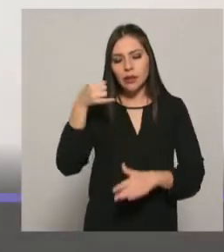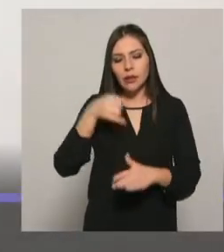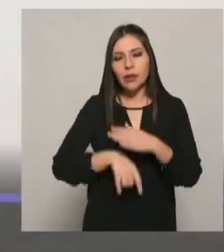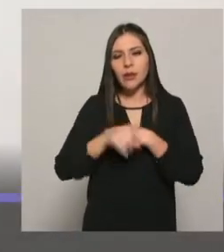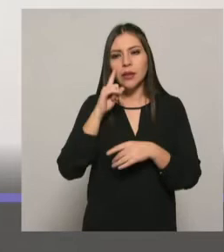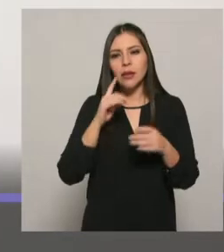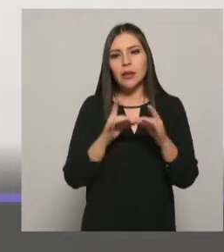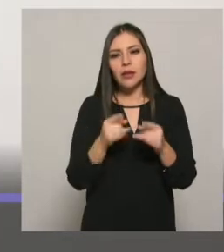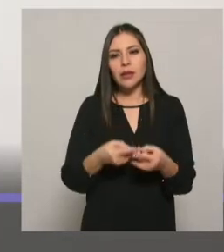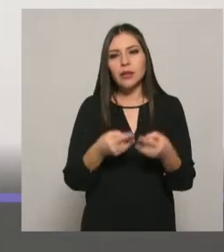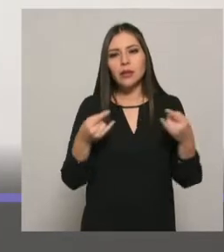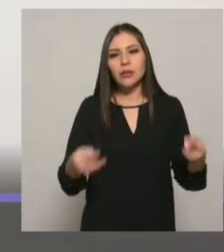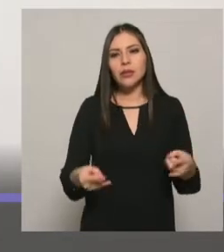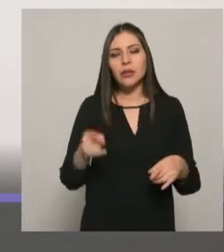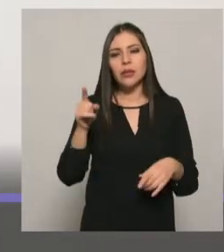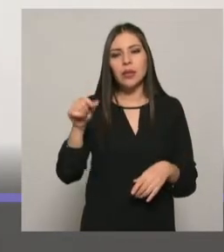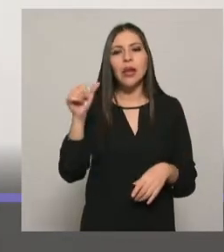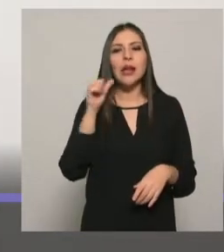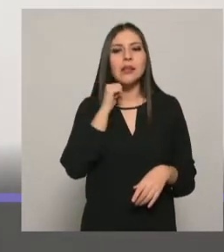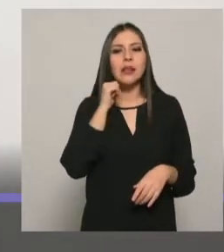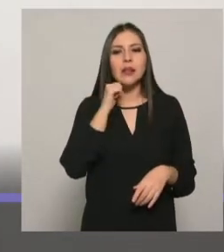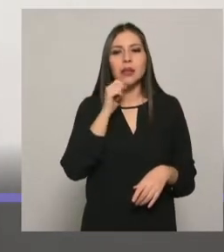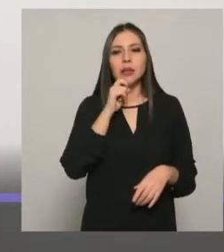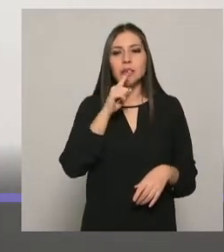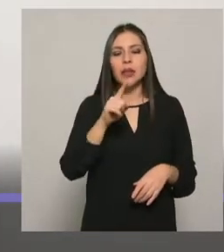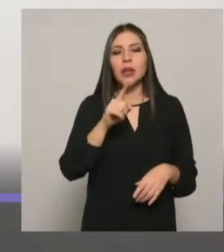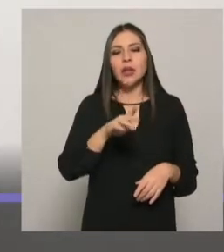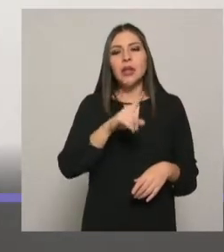Azcapotzalco respecto al inframundo.